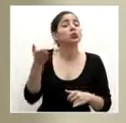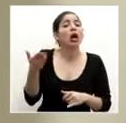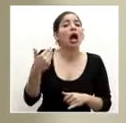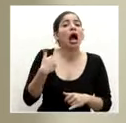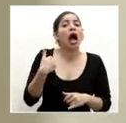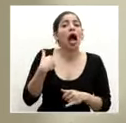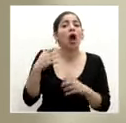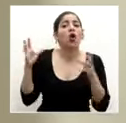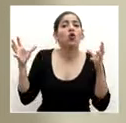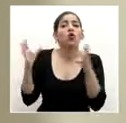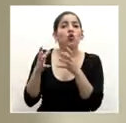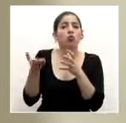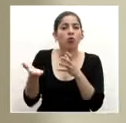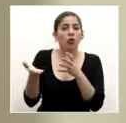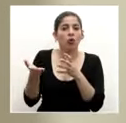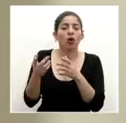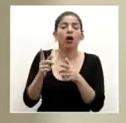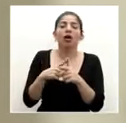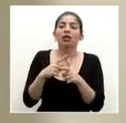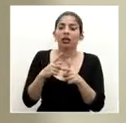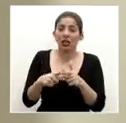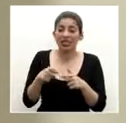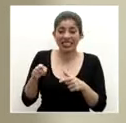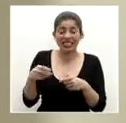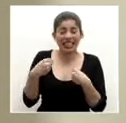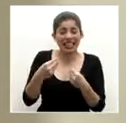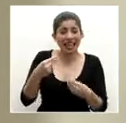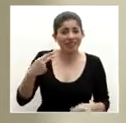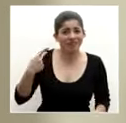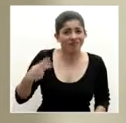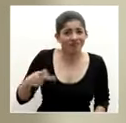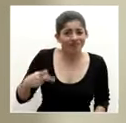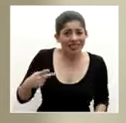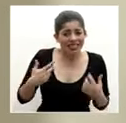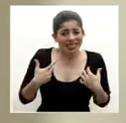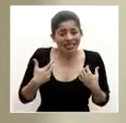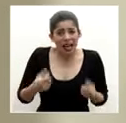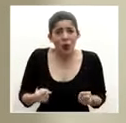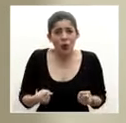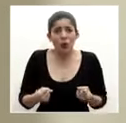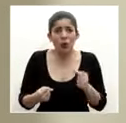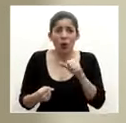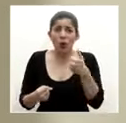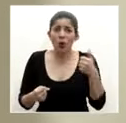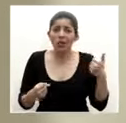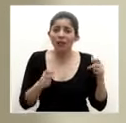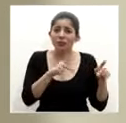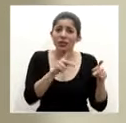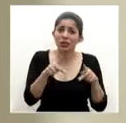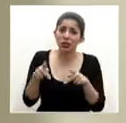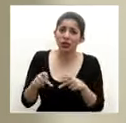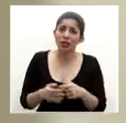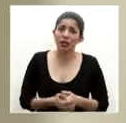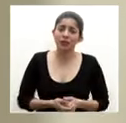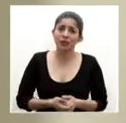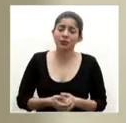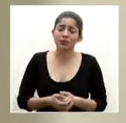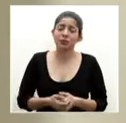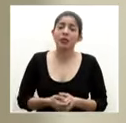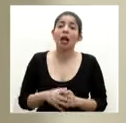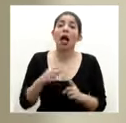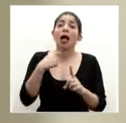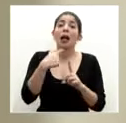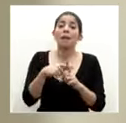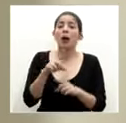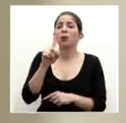de aglomeración. Y repito, poniendo en riesgo la integridad y la salud de otras personas. Además,